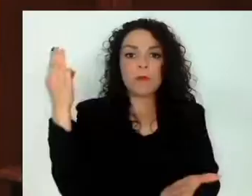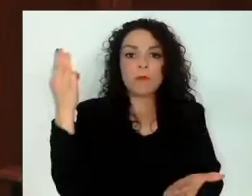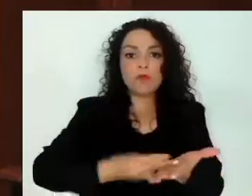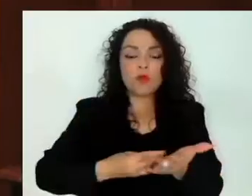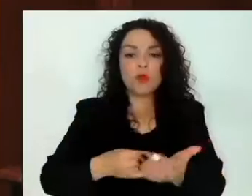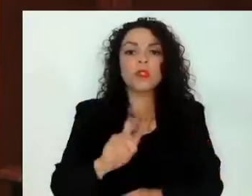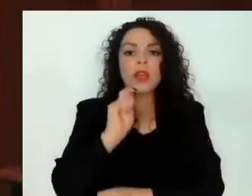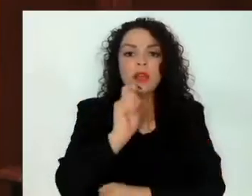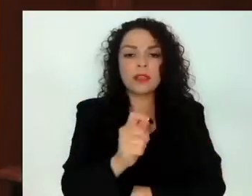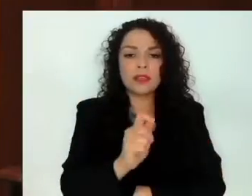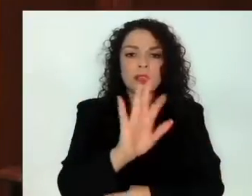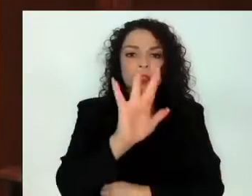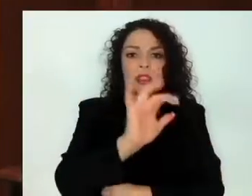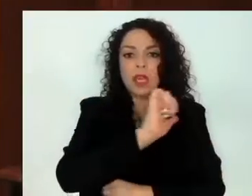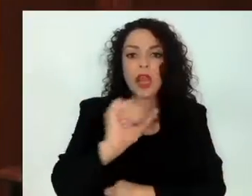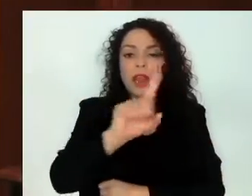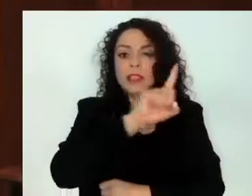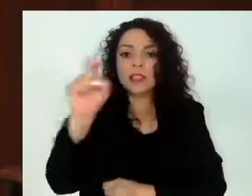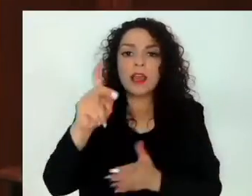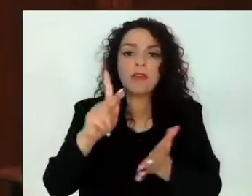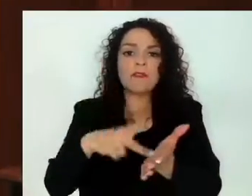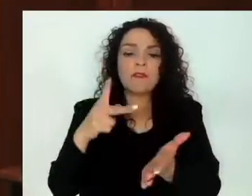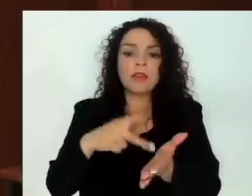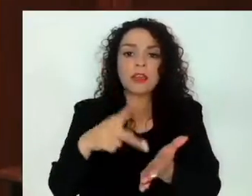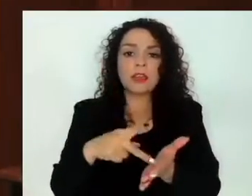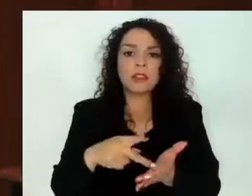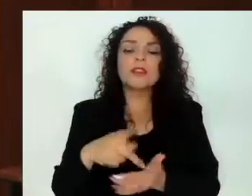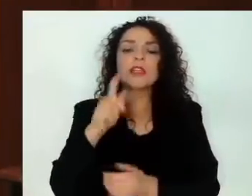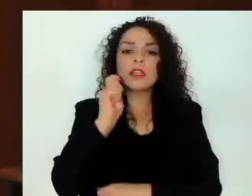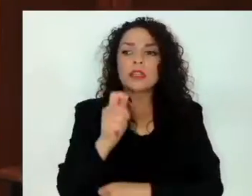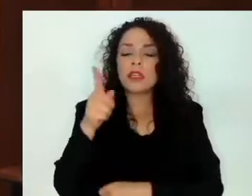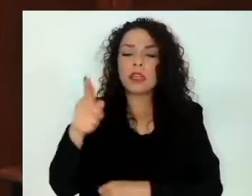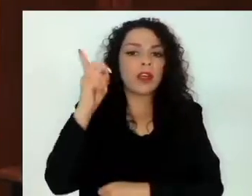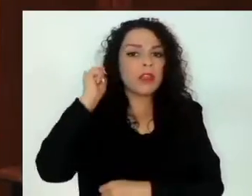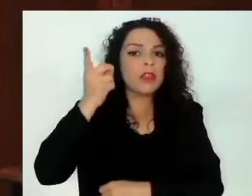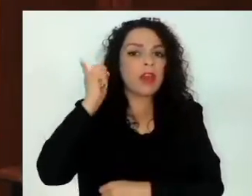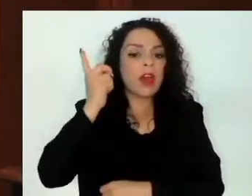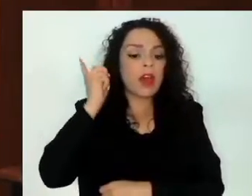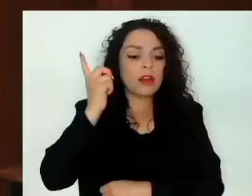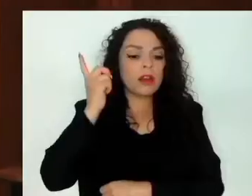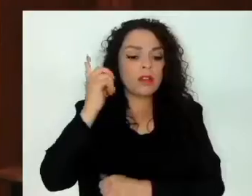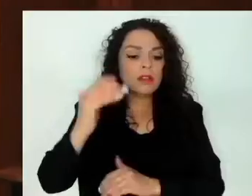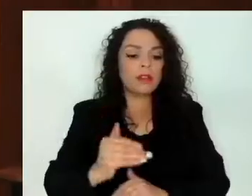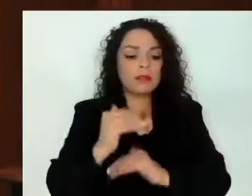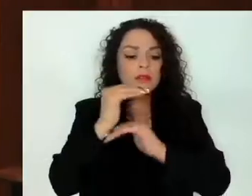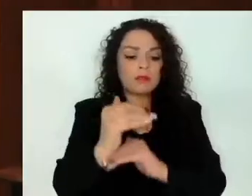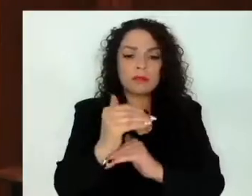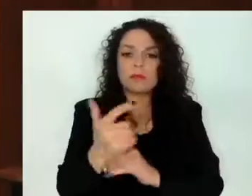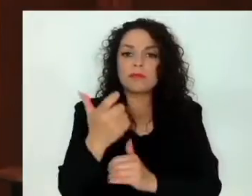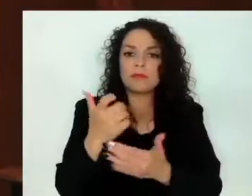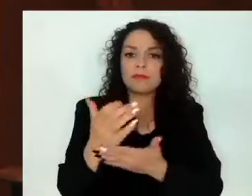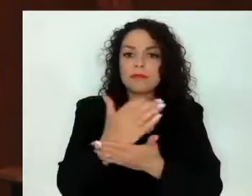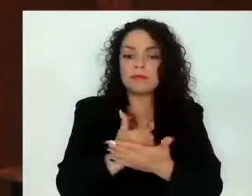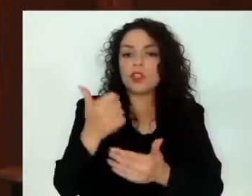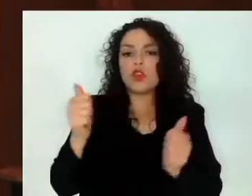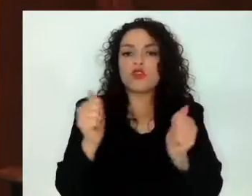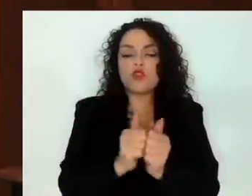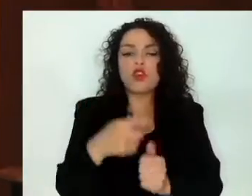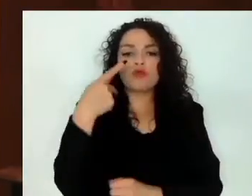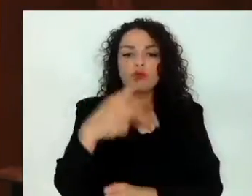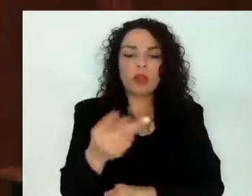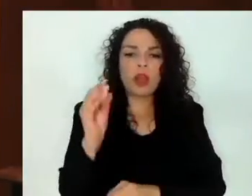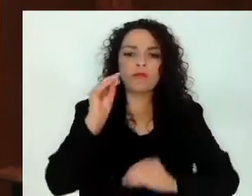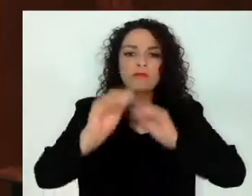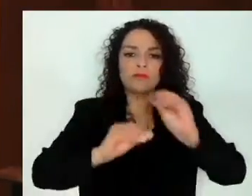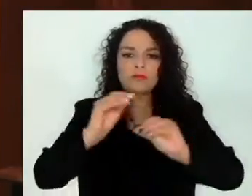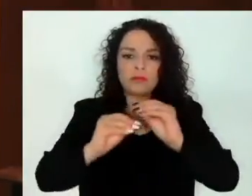de 50 a 100 veces el valor diario de la unidad de medida y su actualización. Tratándose de